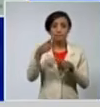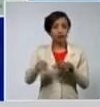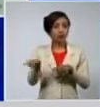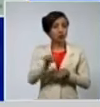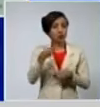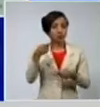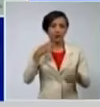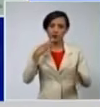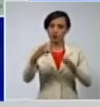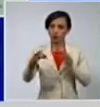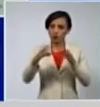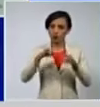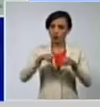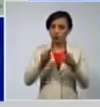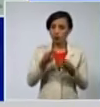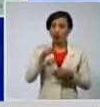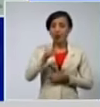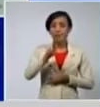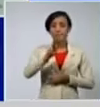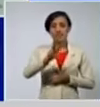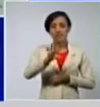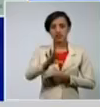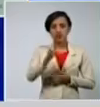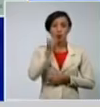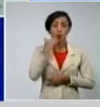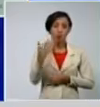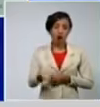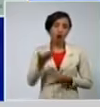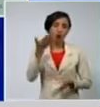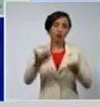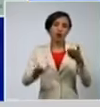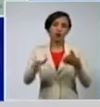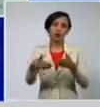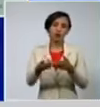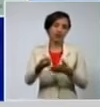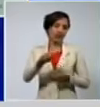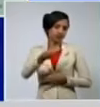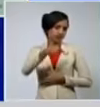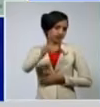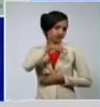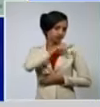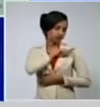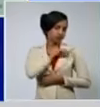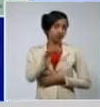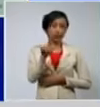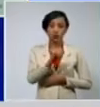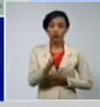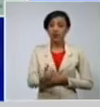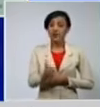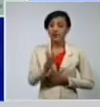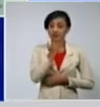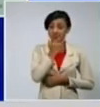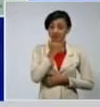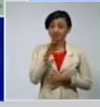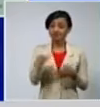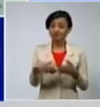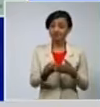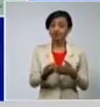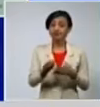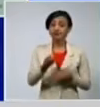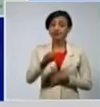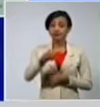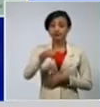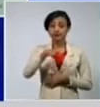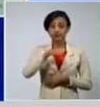porque son 25 más que el día anterior. Además, la situación que en el día de ayer